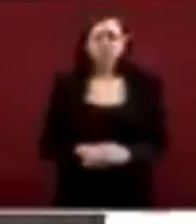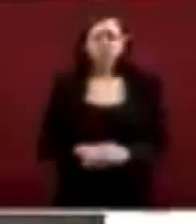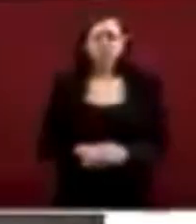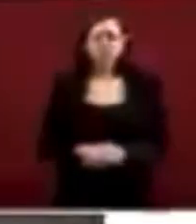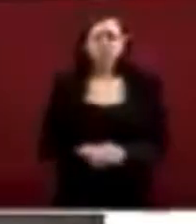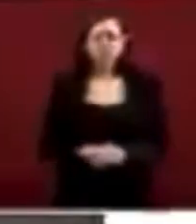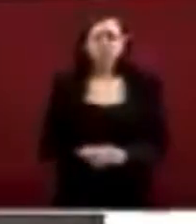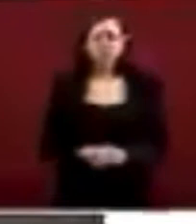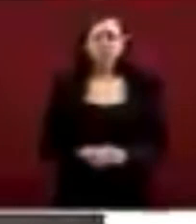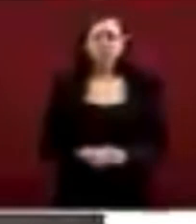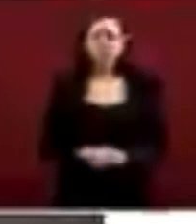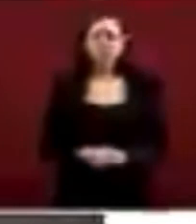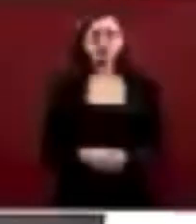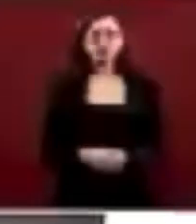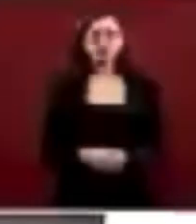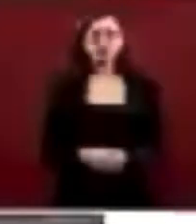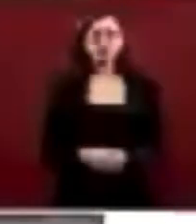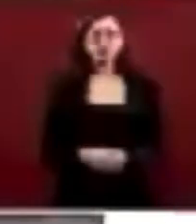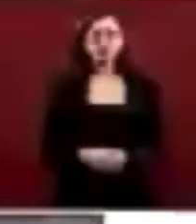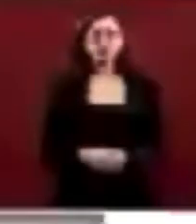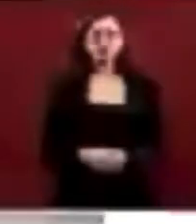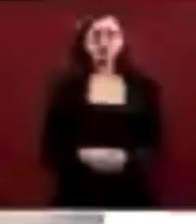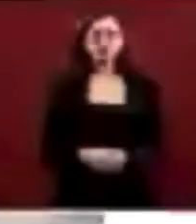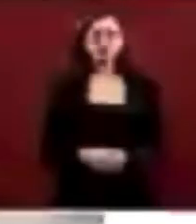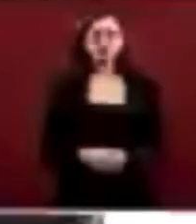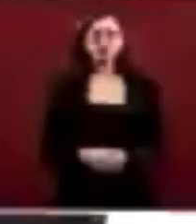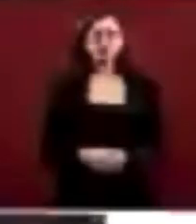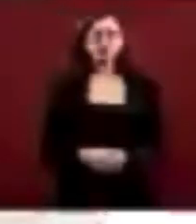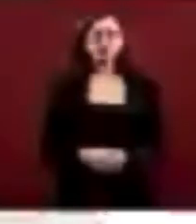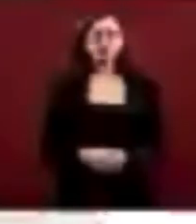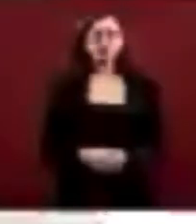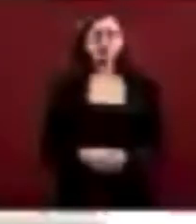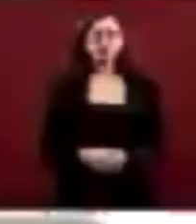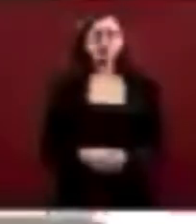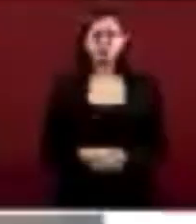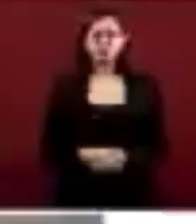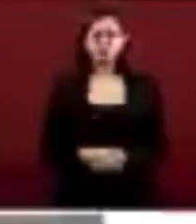Ya le estoy diciendo. Dile a tu gente que pare todo. Dile a tu gente que pare todo.